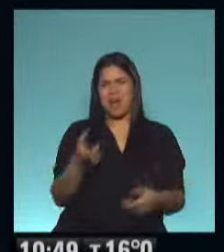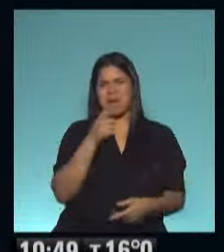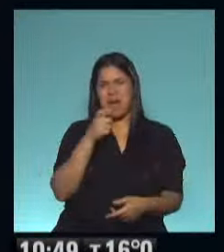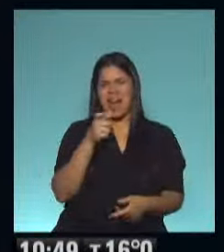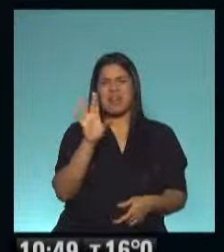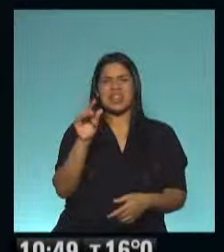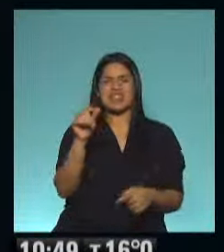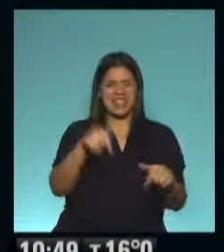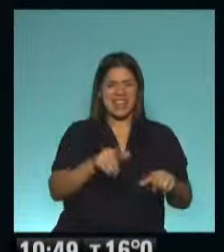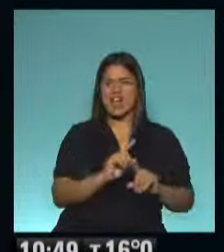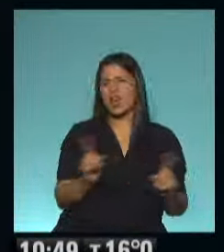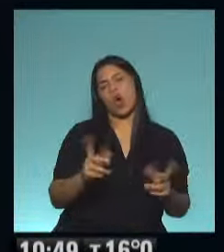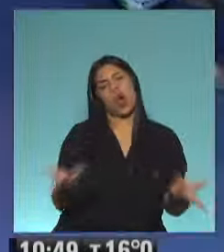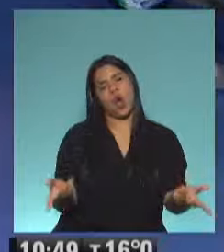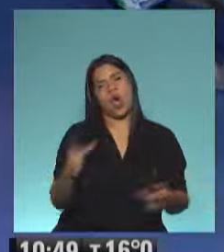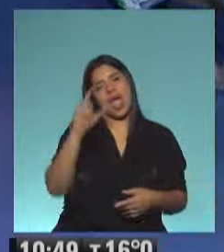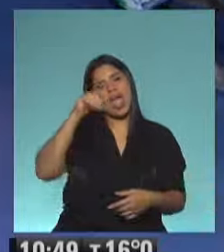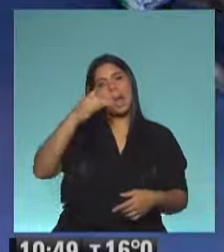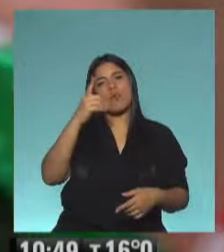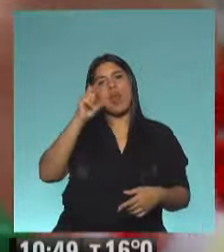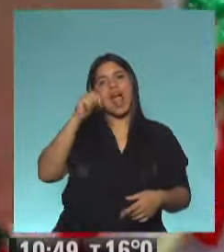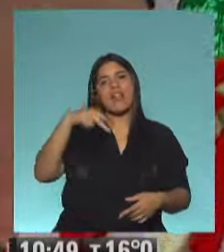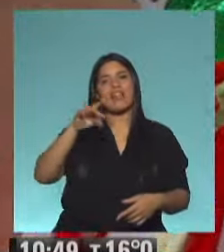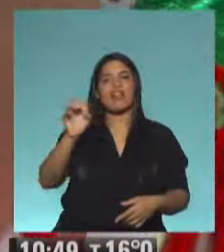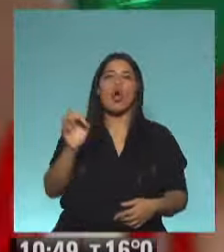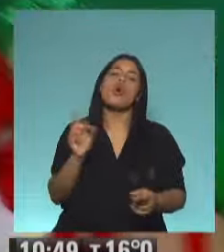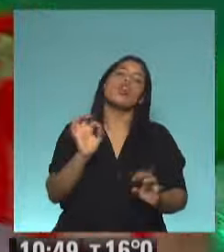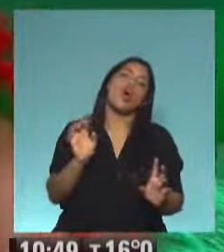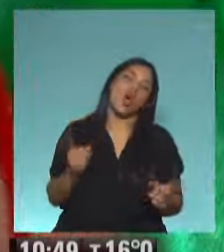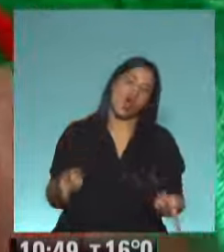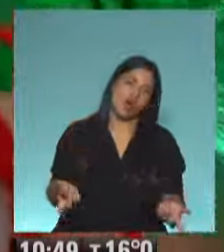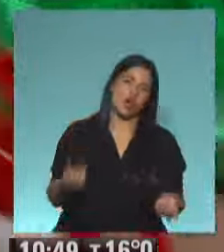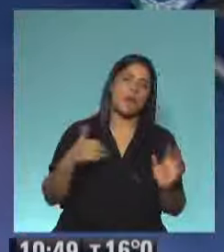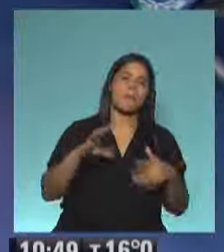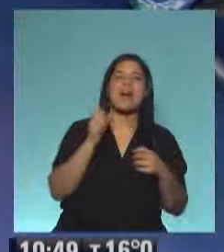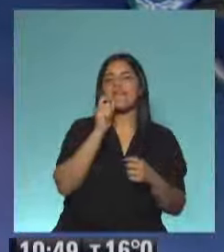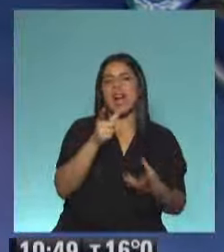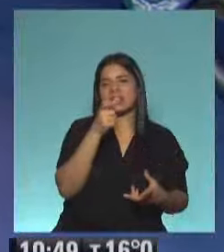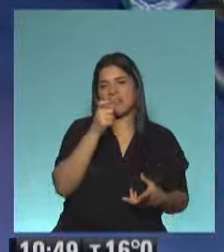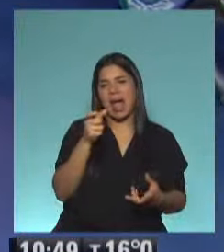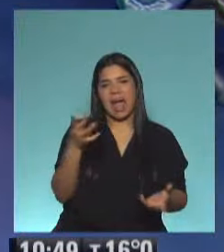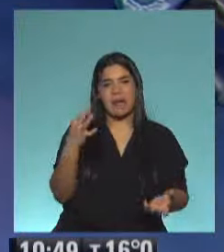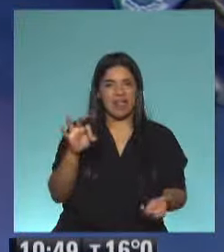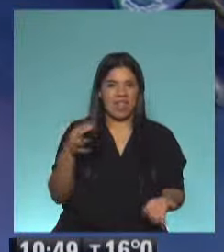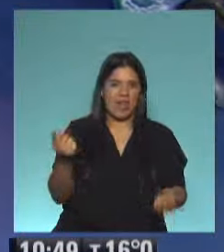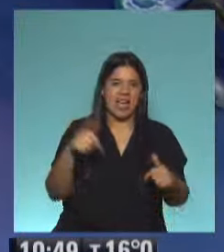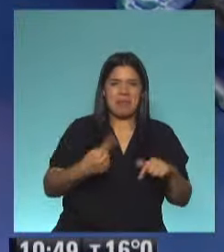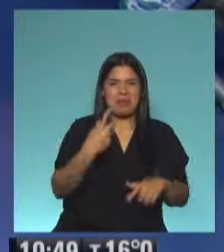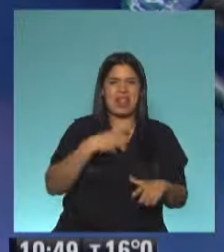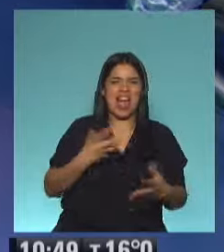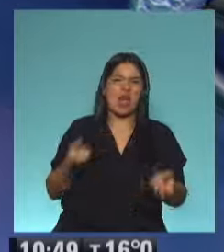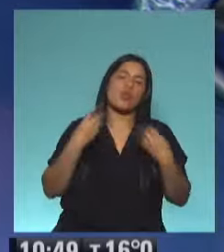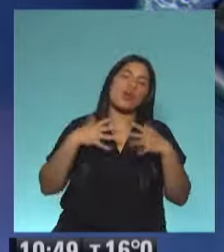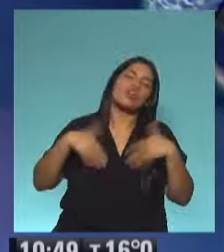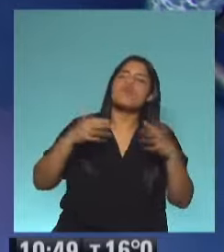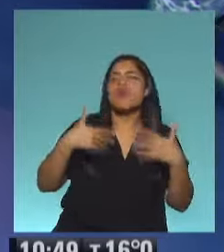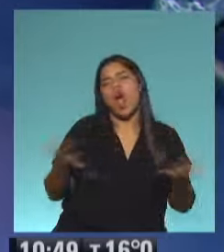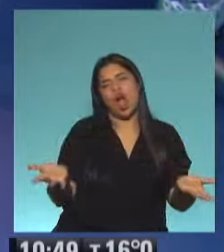acá pusimos máscaras. Usaban máscaras y usaban trajes elegantes. Hicimos nuestros antifaces. Hicimos antifaces. Claro sí. Muy bien. Y